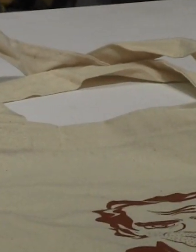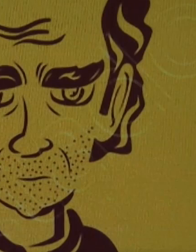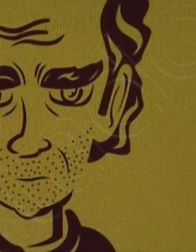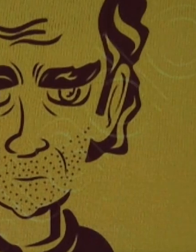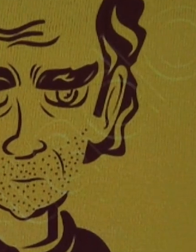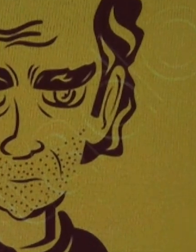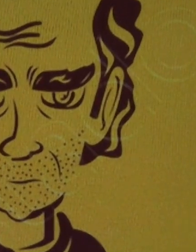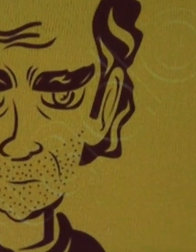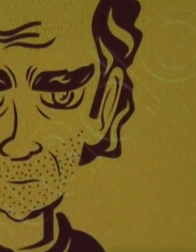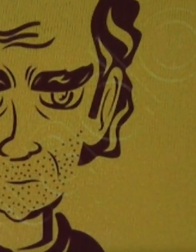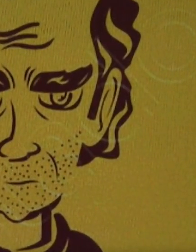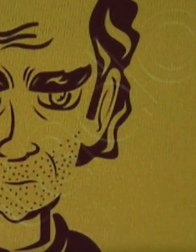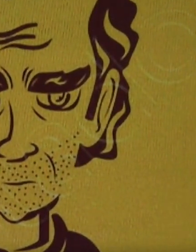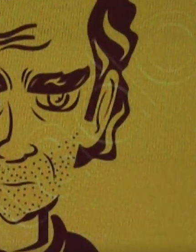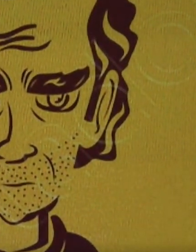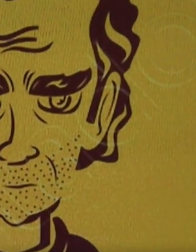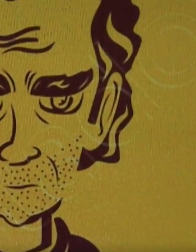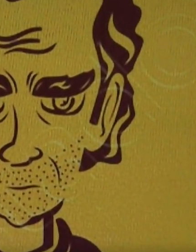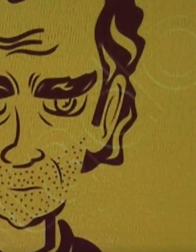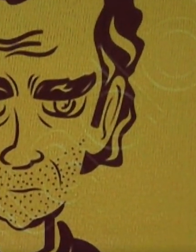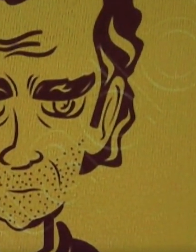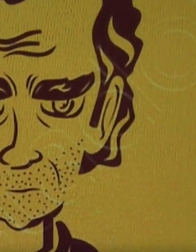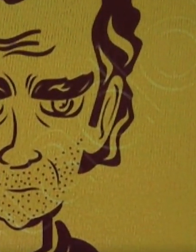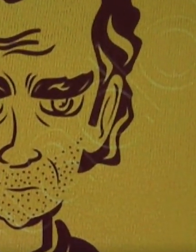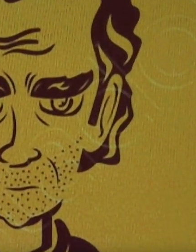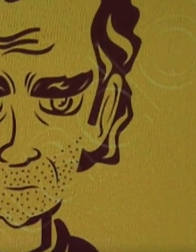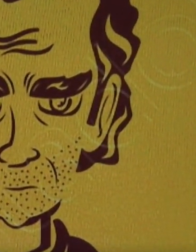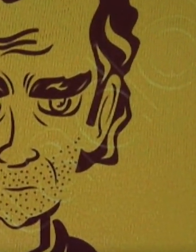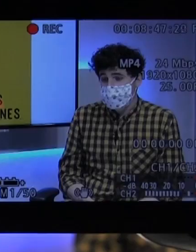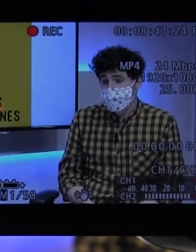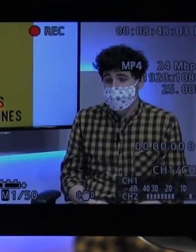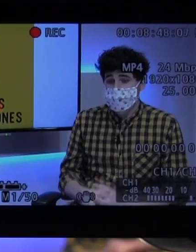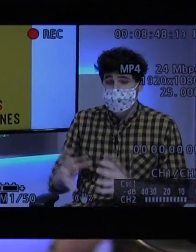simón para sus camisetas y a su vez colaborar con iniciativas solidarias